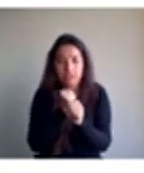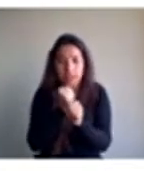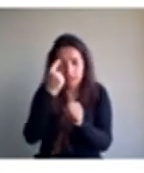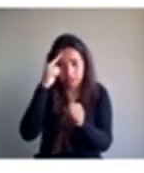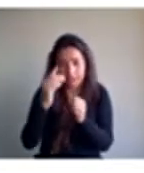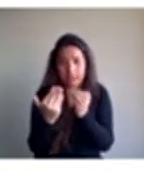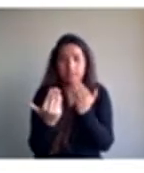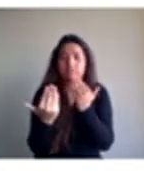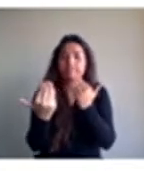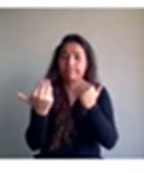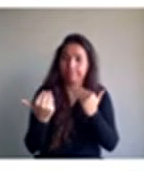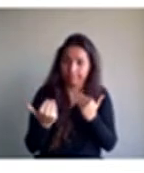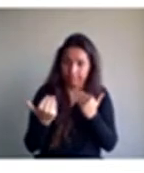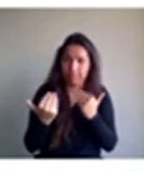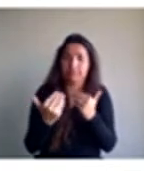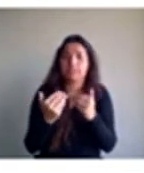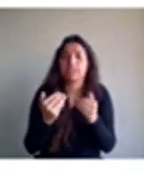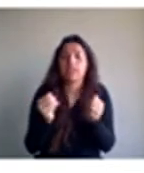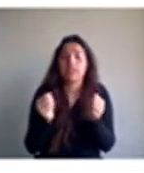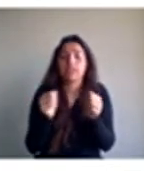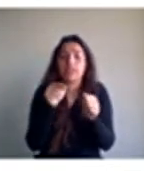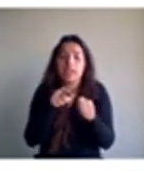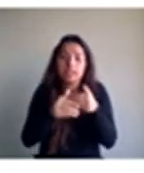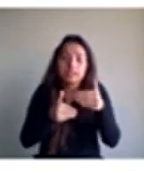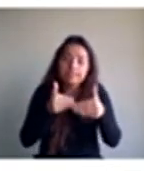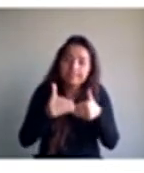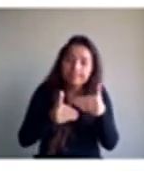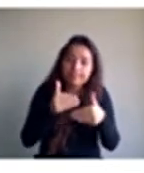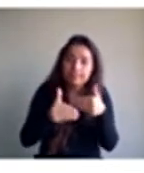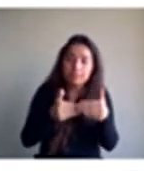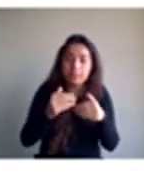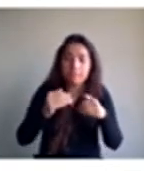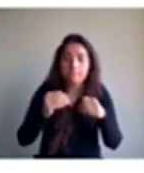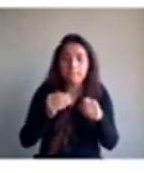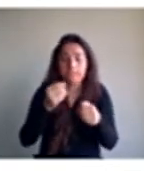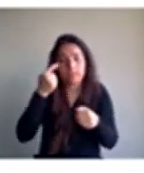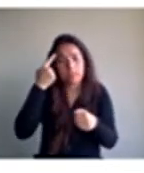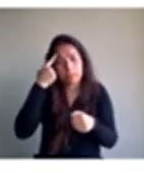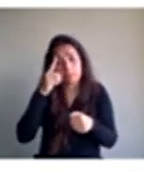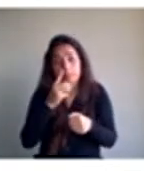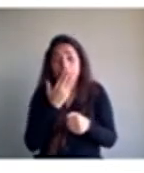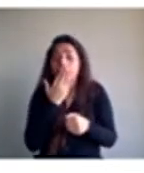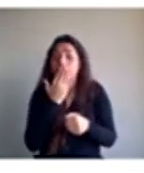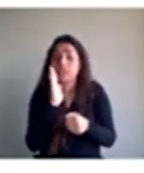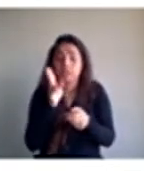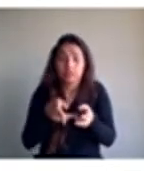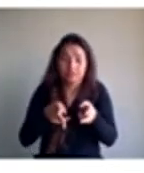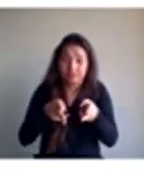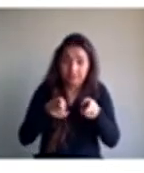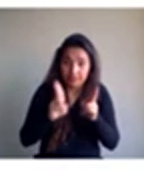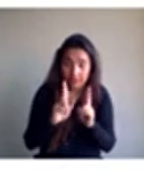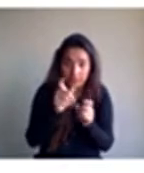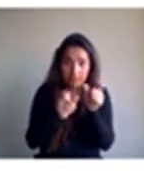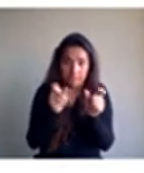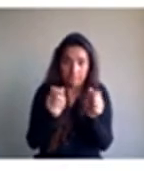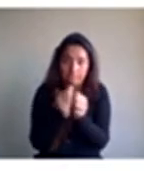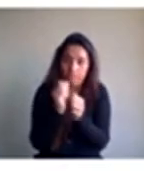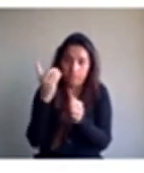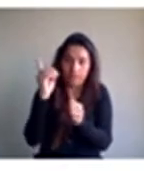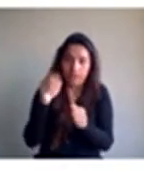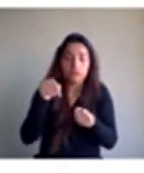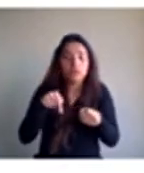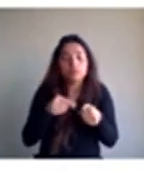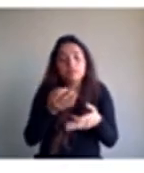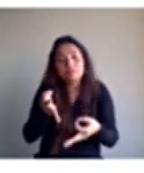proceso de vinculación para mejorar los derechos de la población con discapacidad hoy nos va a contar de los